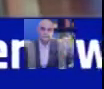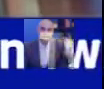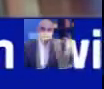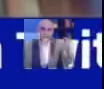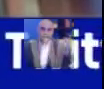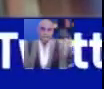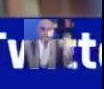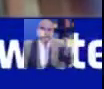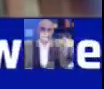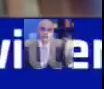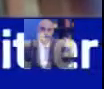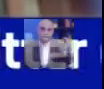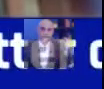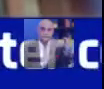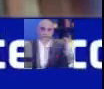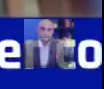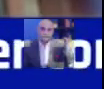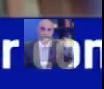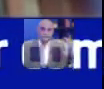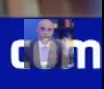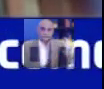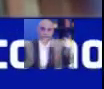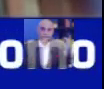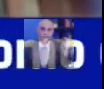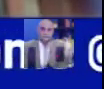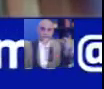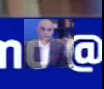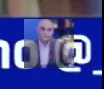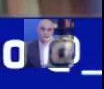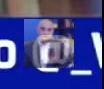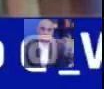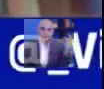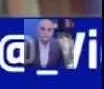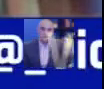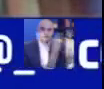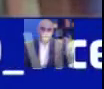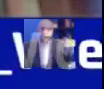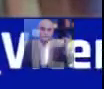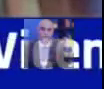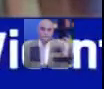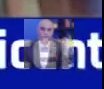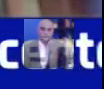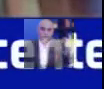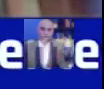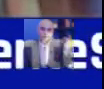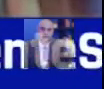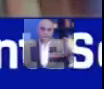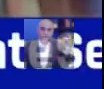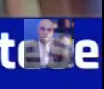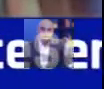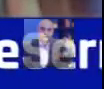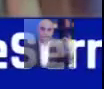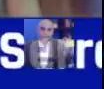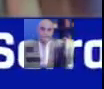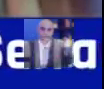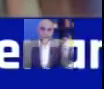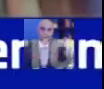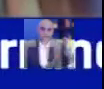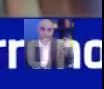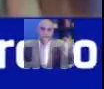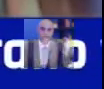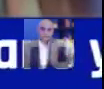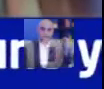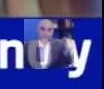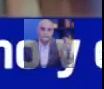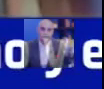La COFECE simplemente está para regular y verificar que haya una competencia legítima, pero la COFECE no puede